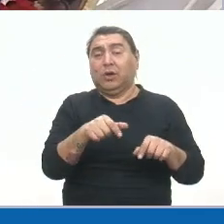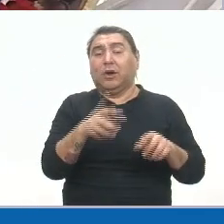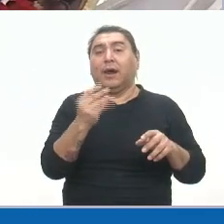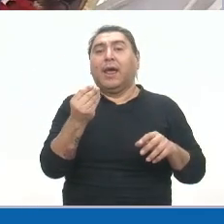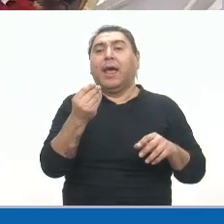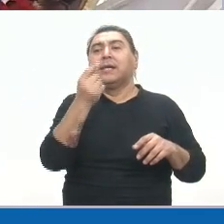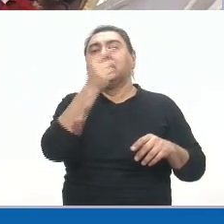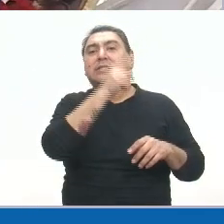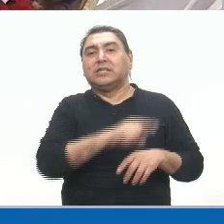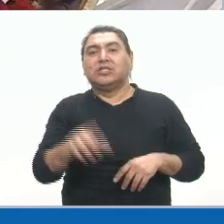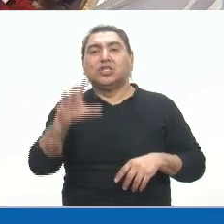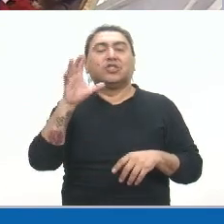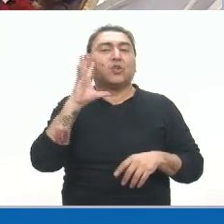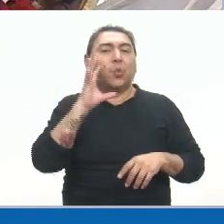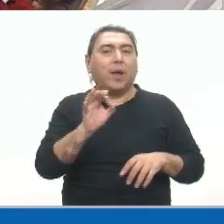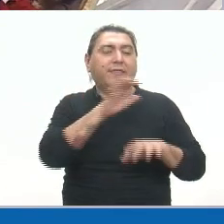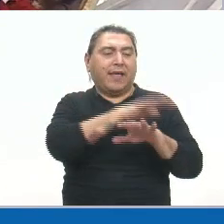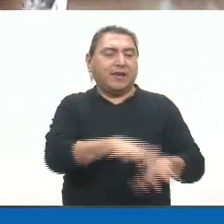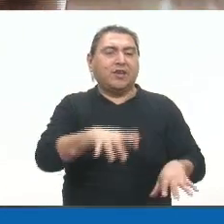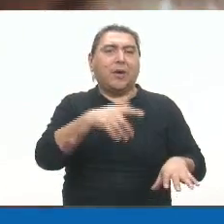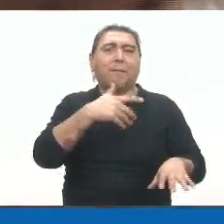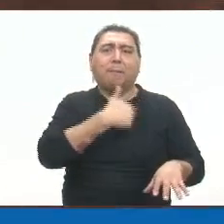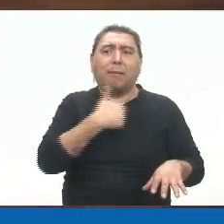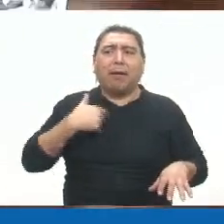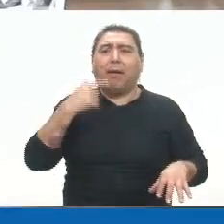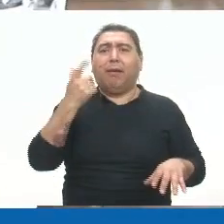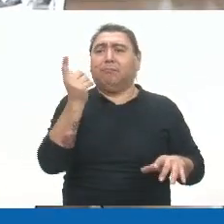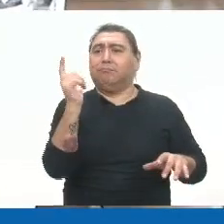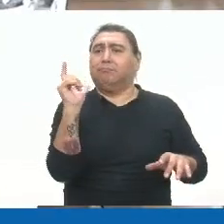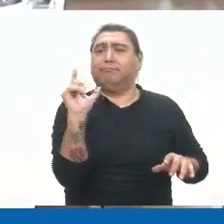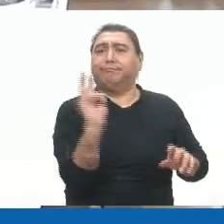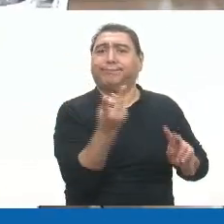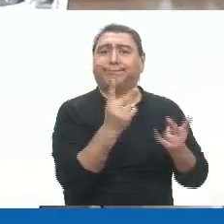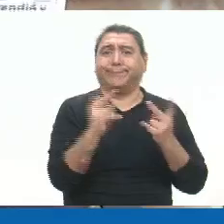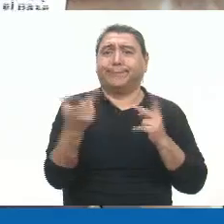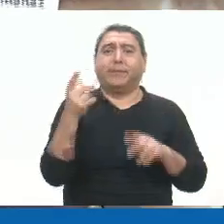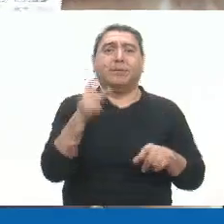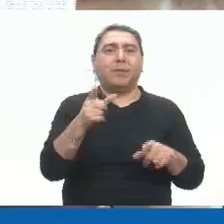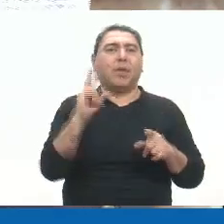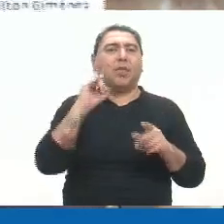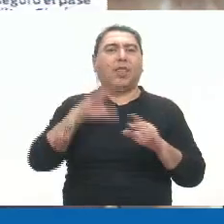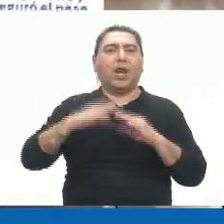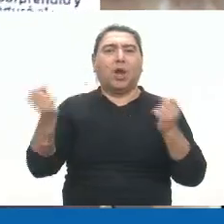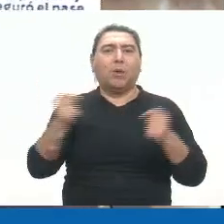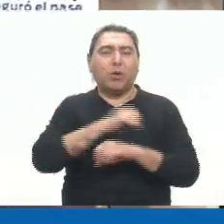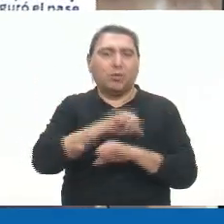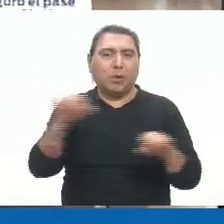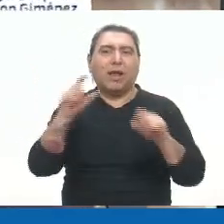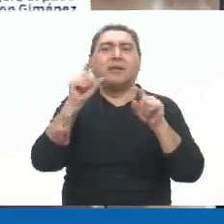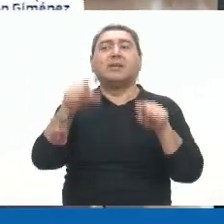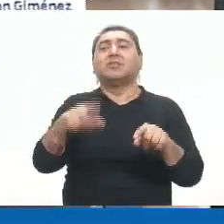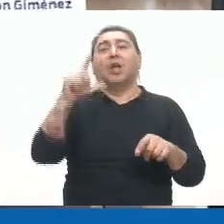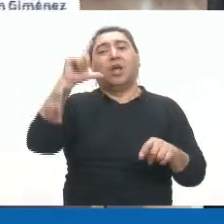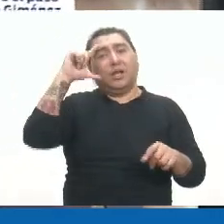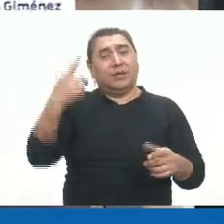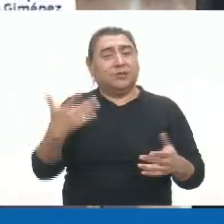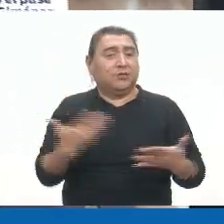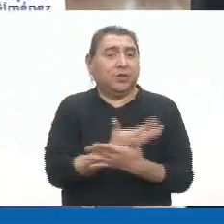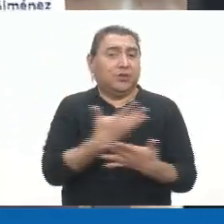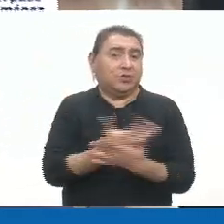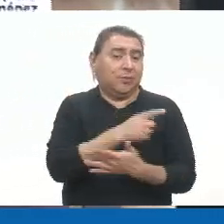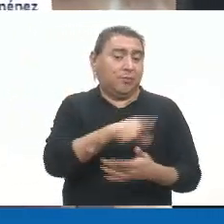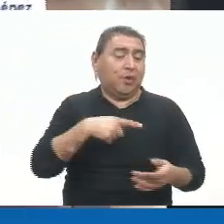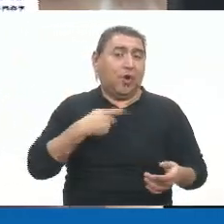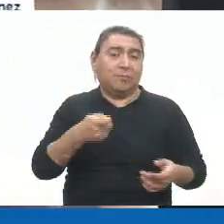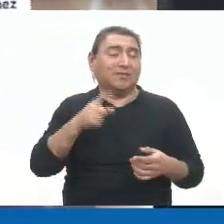150 chicos que quedaron sin sus madres esto es en el diario popular Víctimas de femicidio Bueno quiero saber y